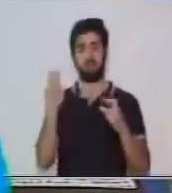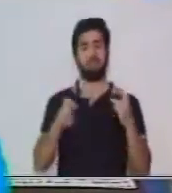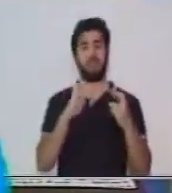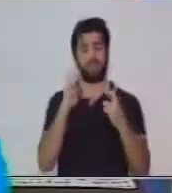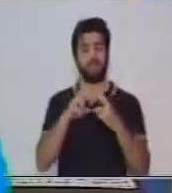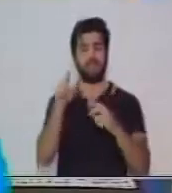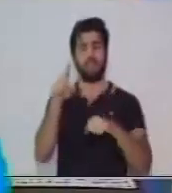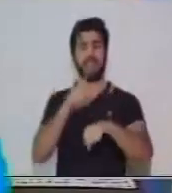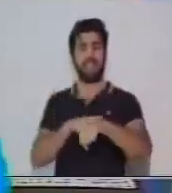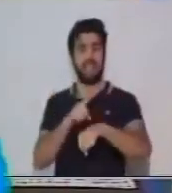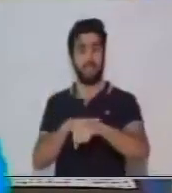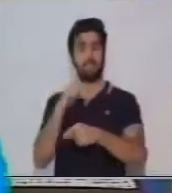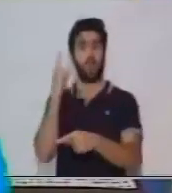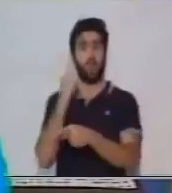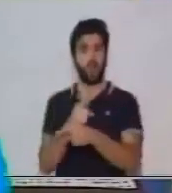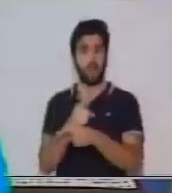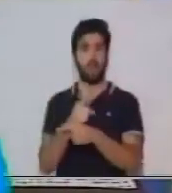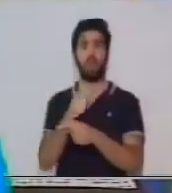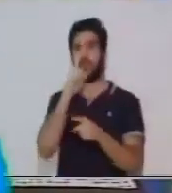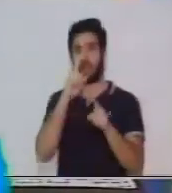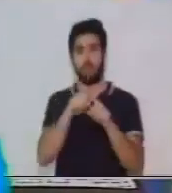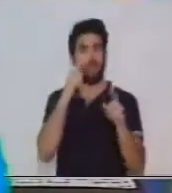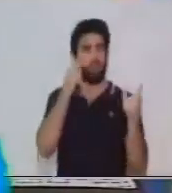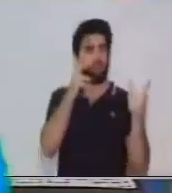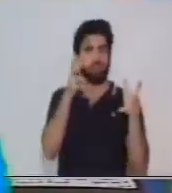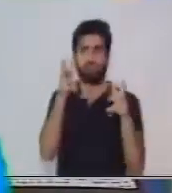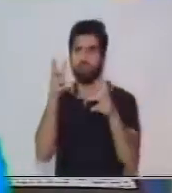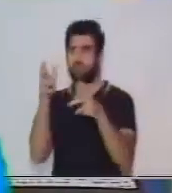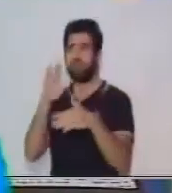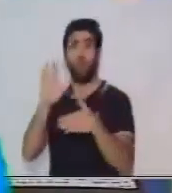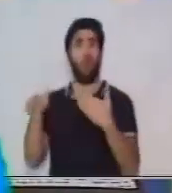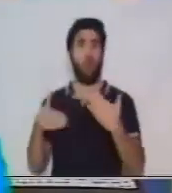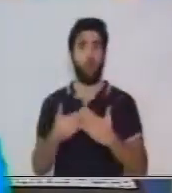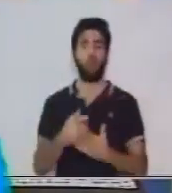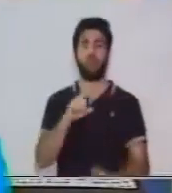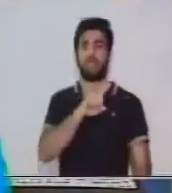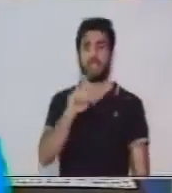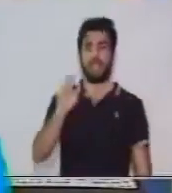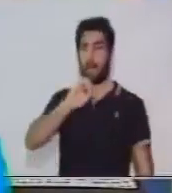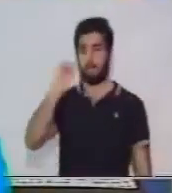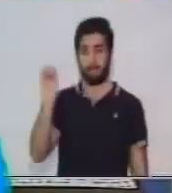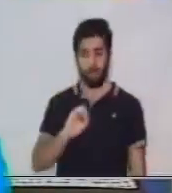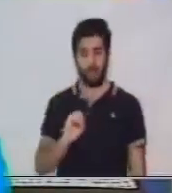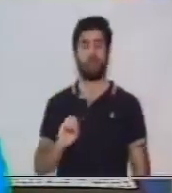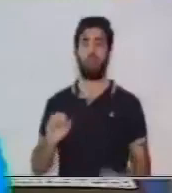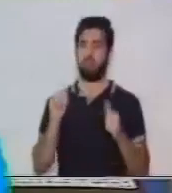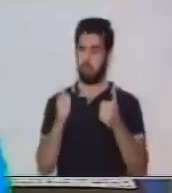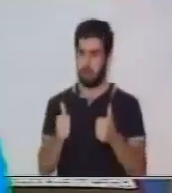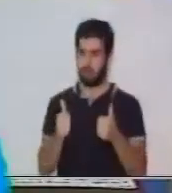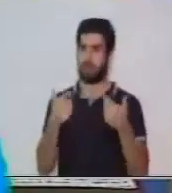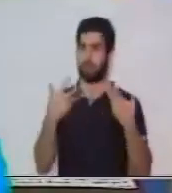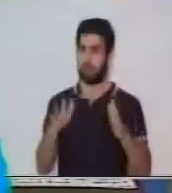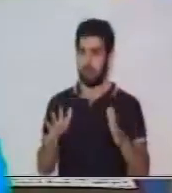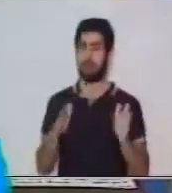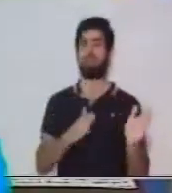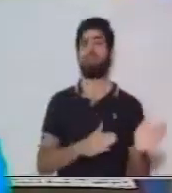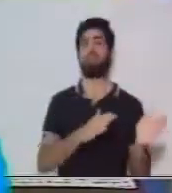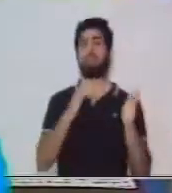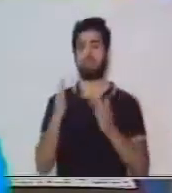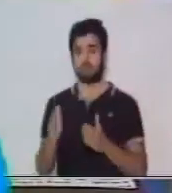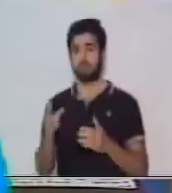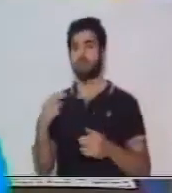y el que nuestra escucha debe ser activa al 100%. ¿Sí? Bueno, habíamos dicho que también